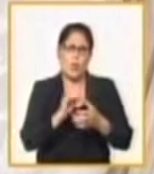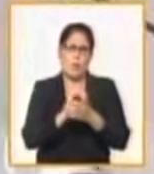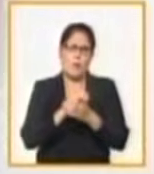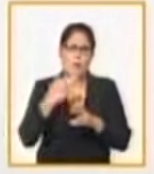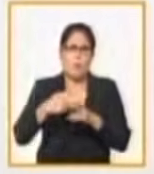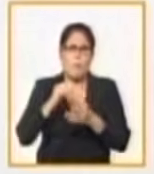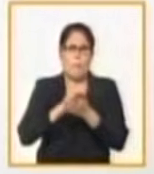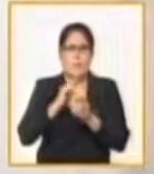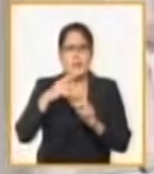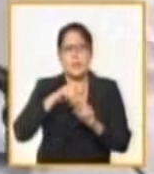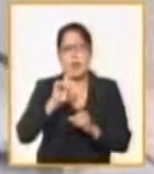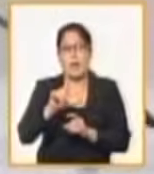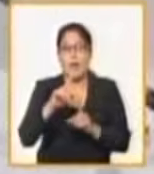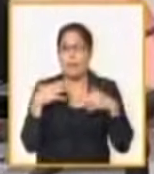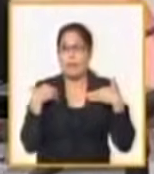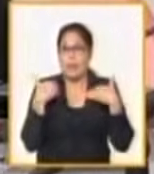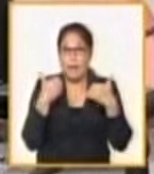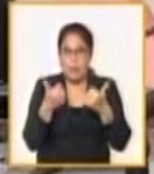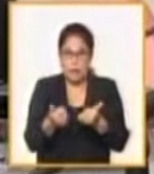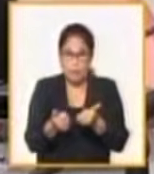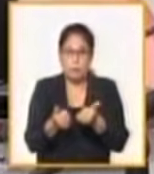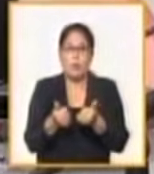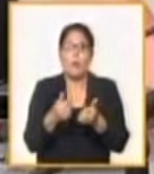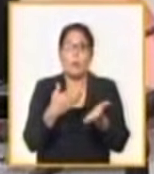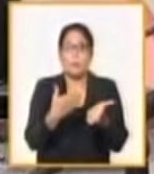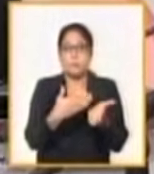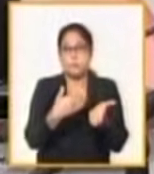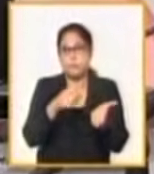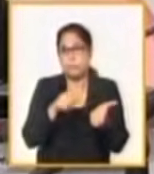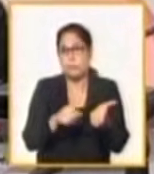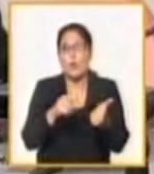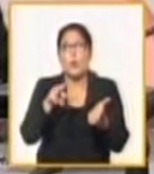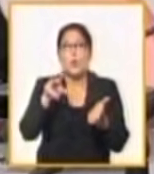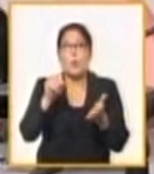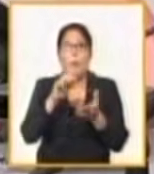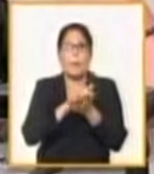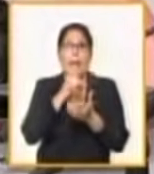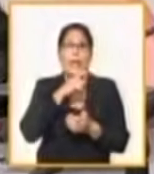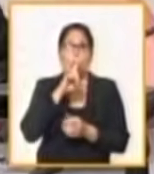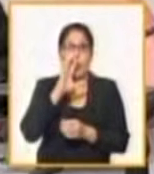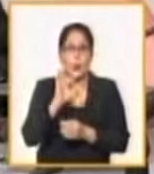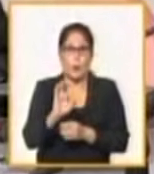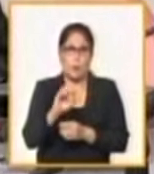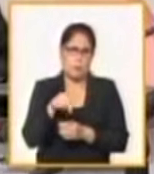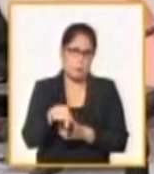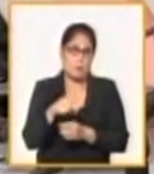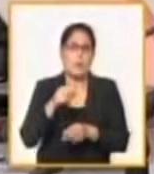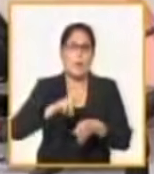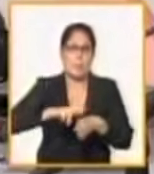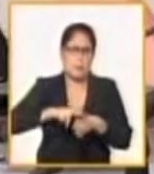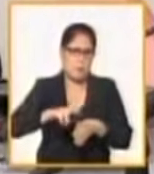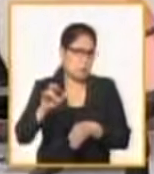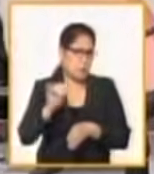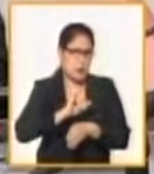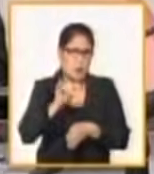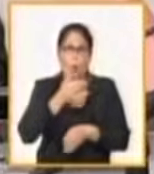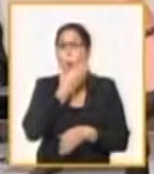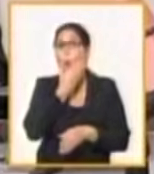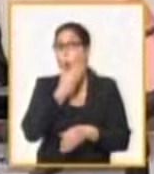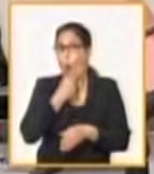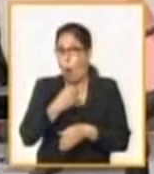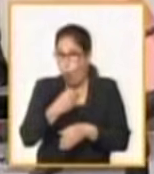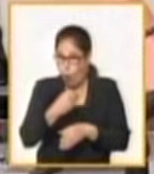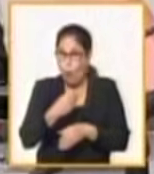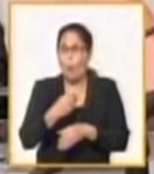Corona, director de la editorial Nuevo Milenio y representante también de la nueva generación